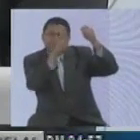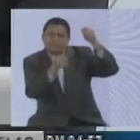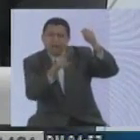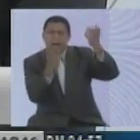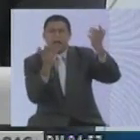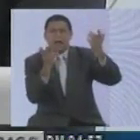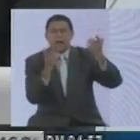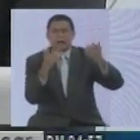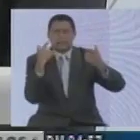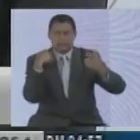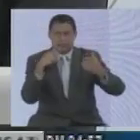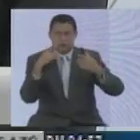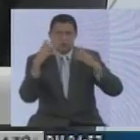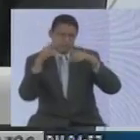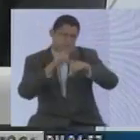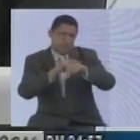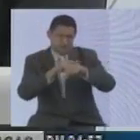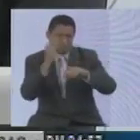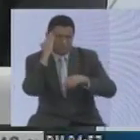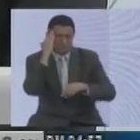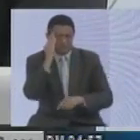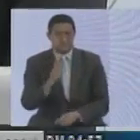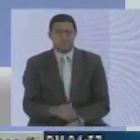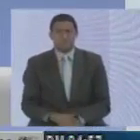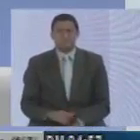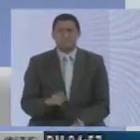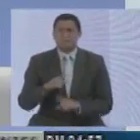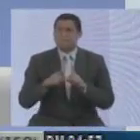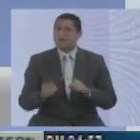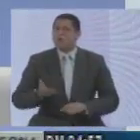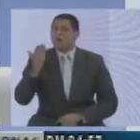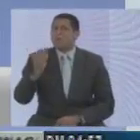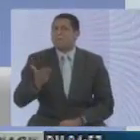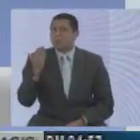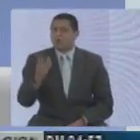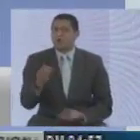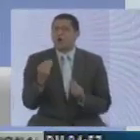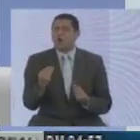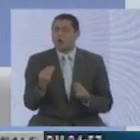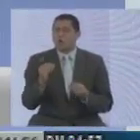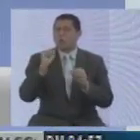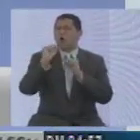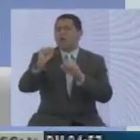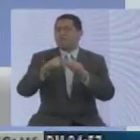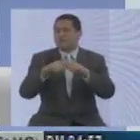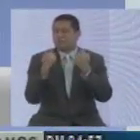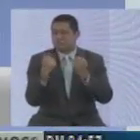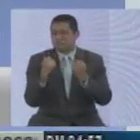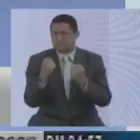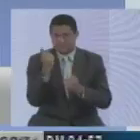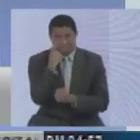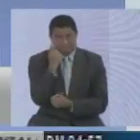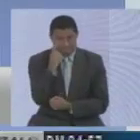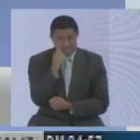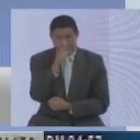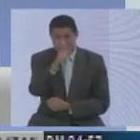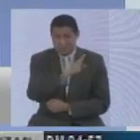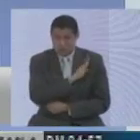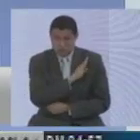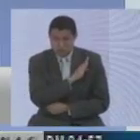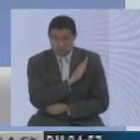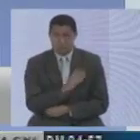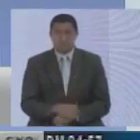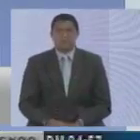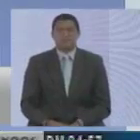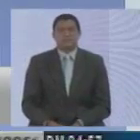ya con el profesional como tal haciéndolo lo más importante doctor cómo podemos evitar las lesiones que debe tomar en cuenta el dueño de